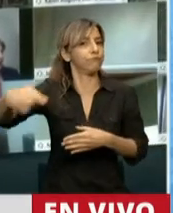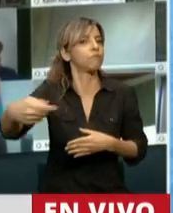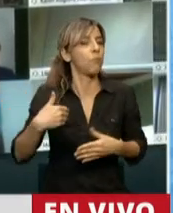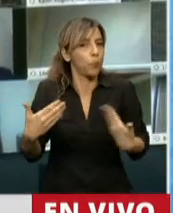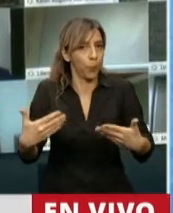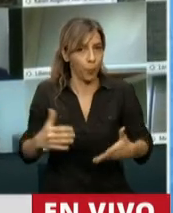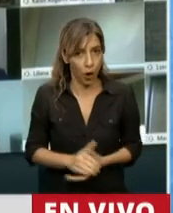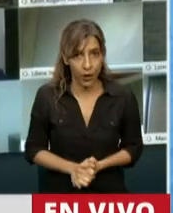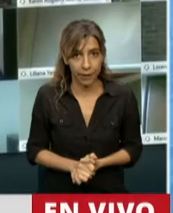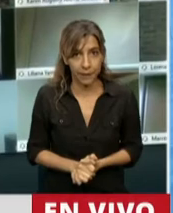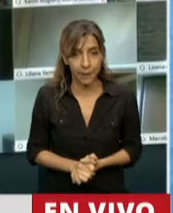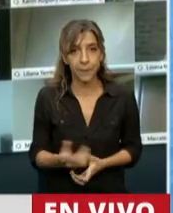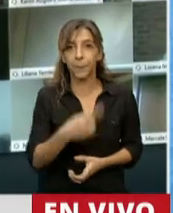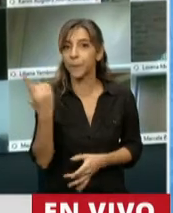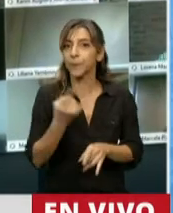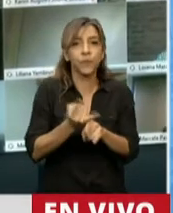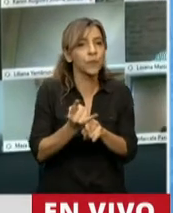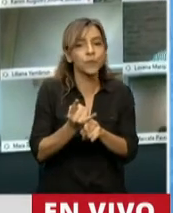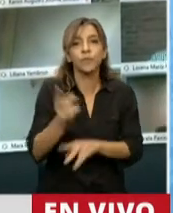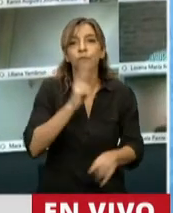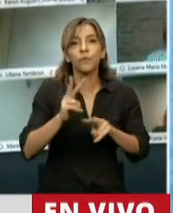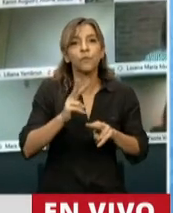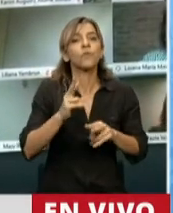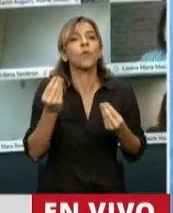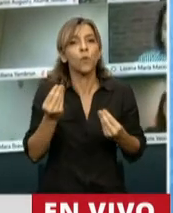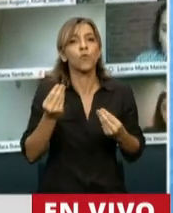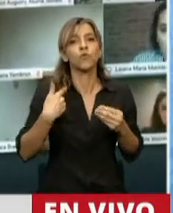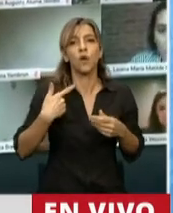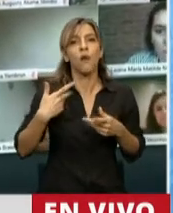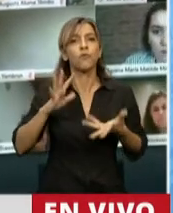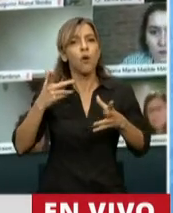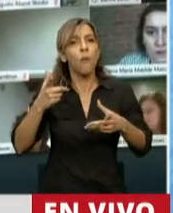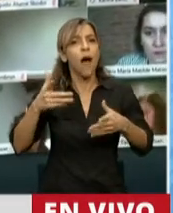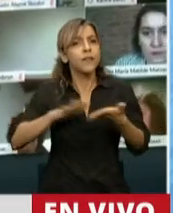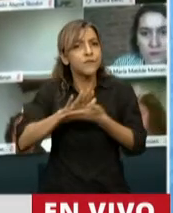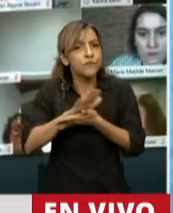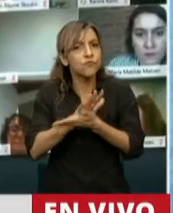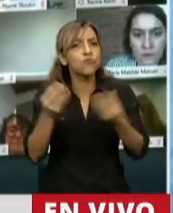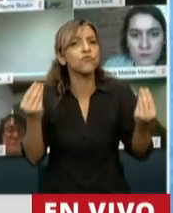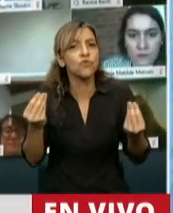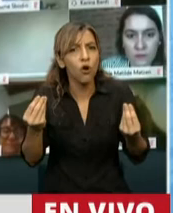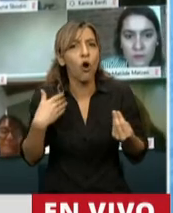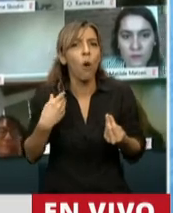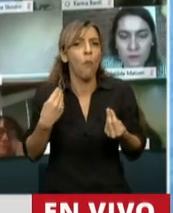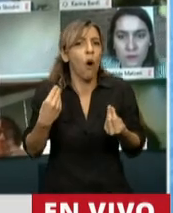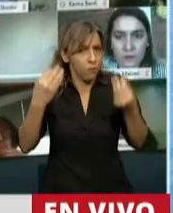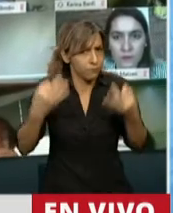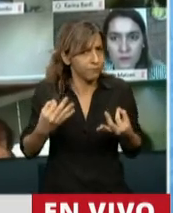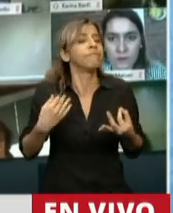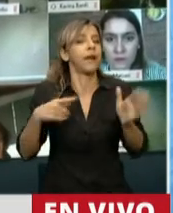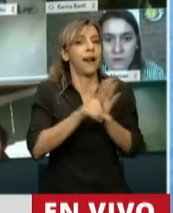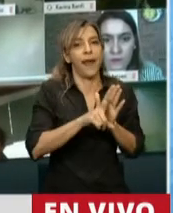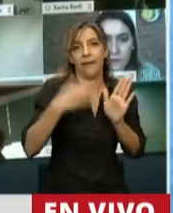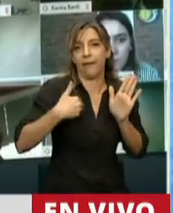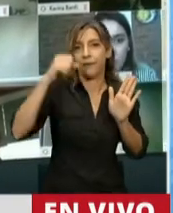fue el precepto estructurante de toda esta negociación, que comenzó con la deuda bajo legislación extranjera, que tiene que